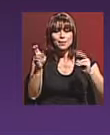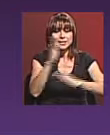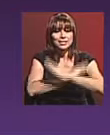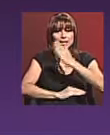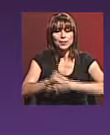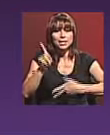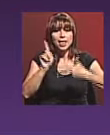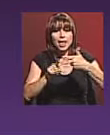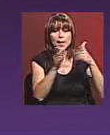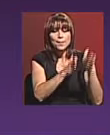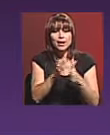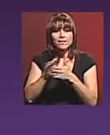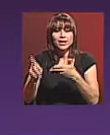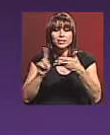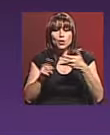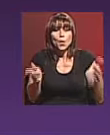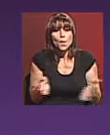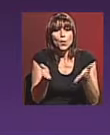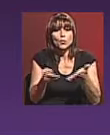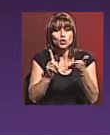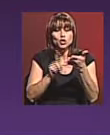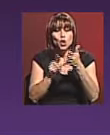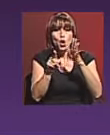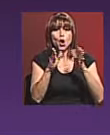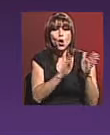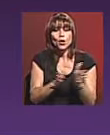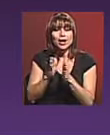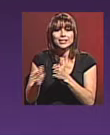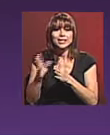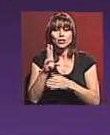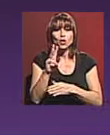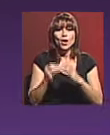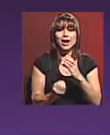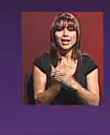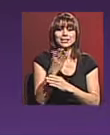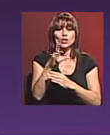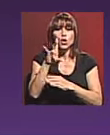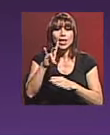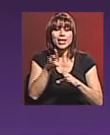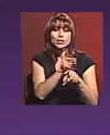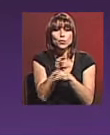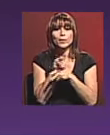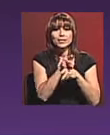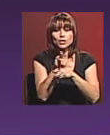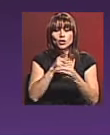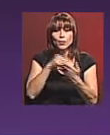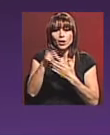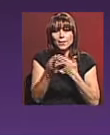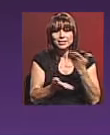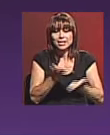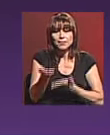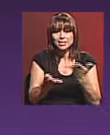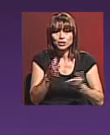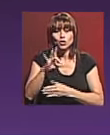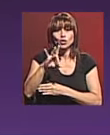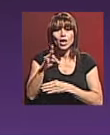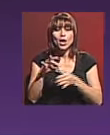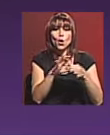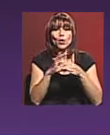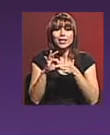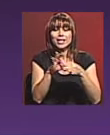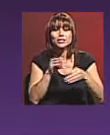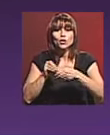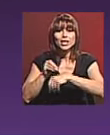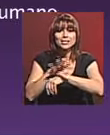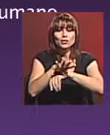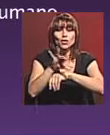discapacidad planificación promoción organización creación y supervisión de programas y servicios coordinación y